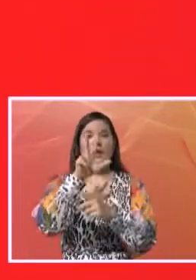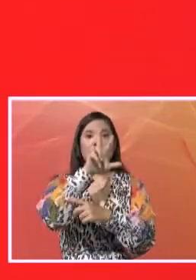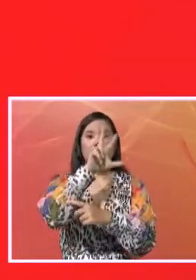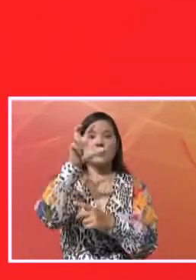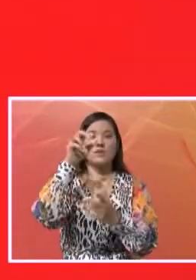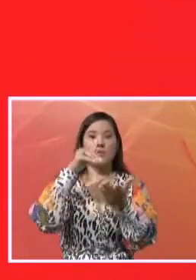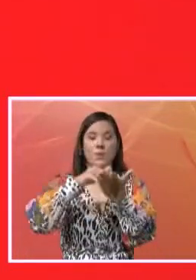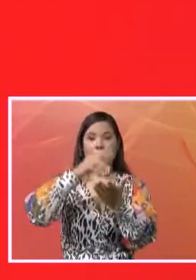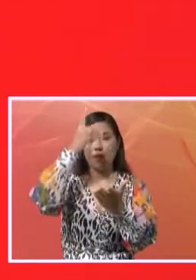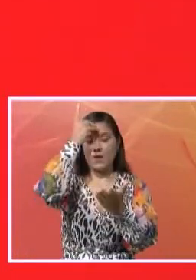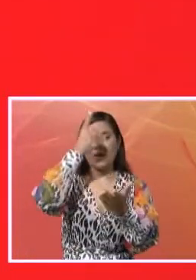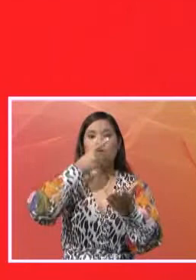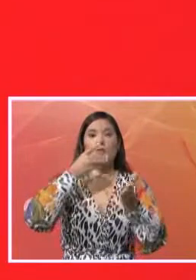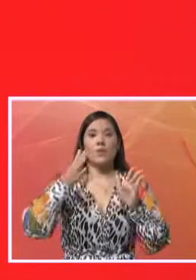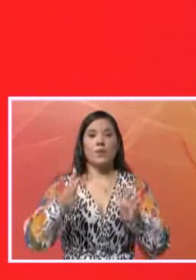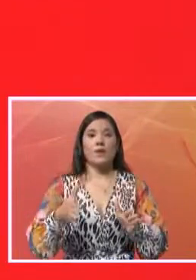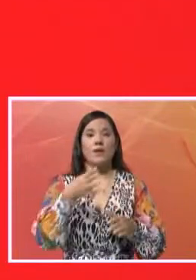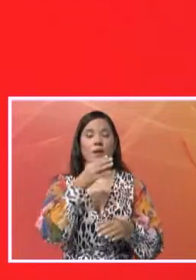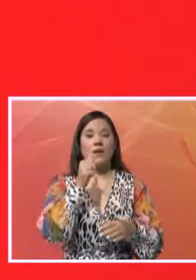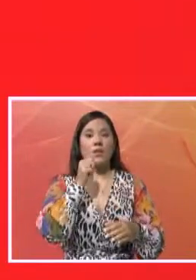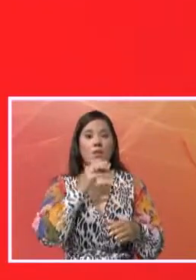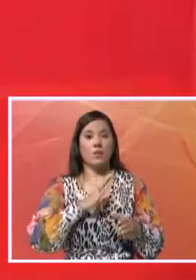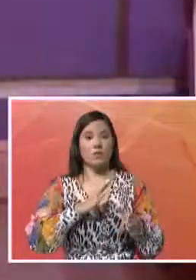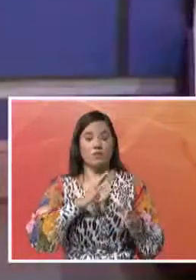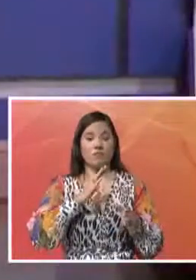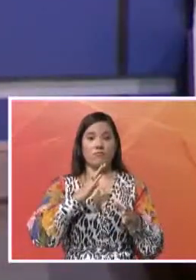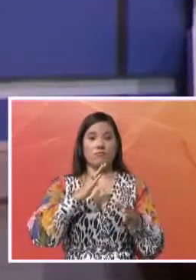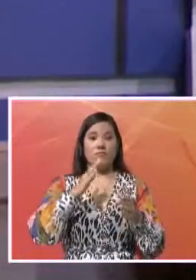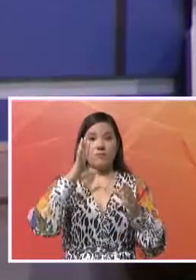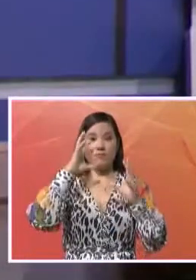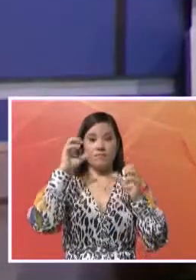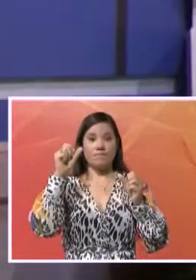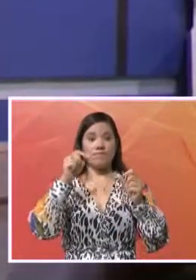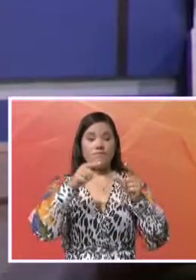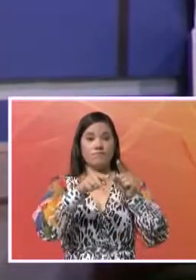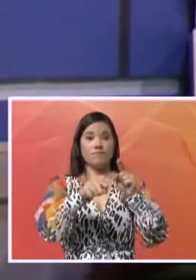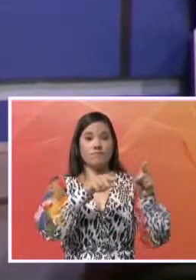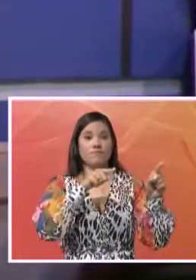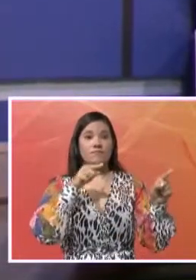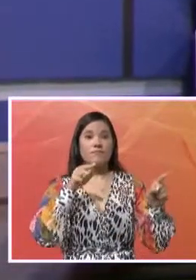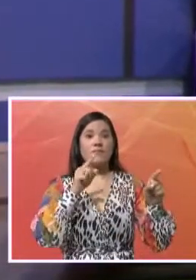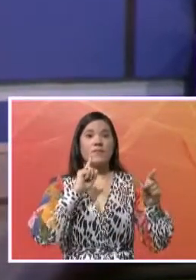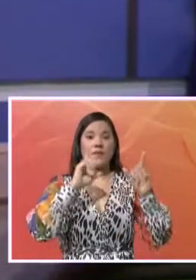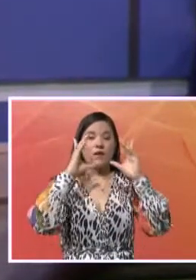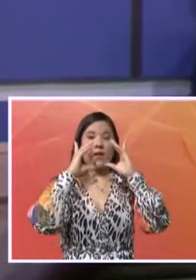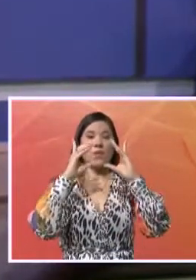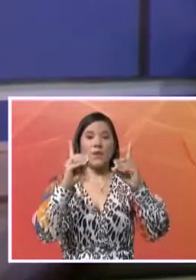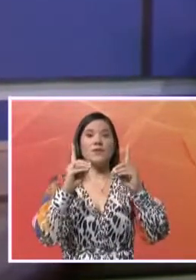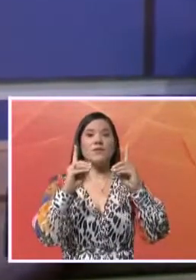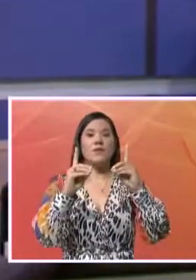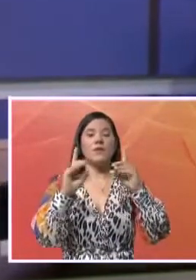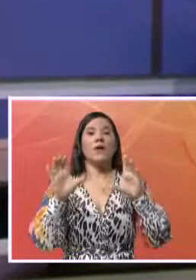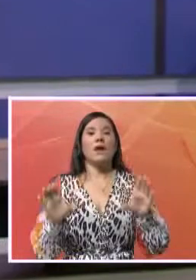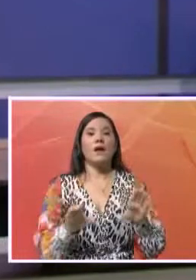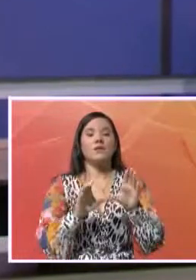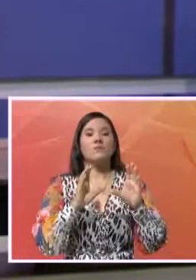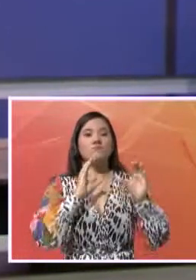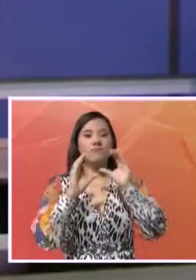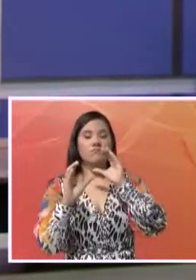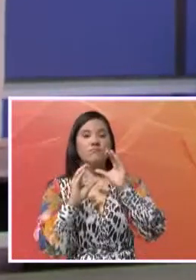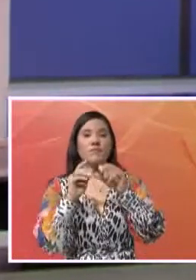dominicanas y dominicanos impresos también residentes legales en el país en la parte de educación hacemos nuestras charlas